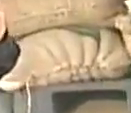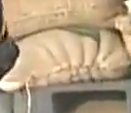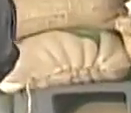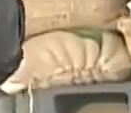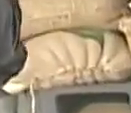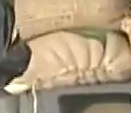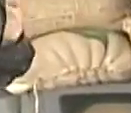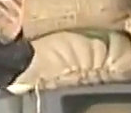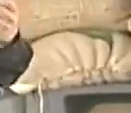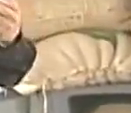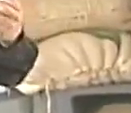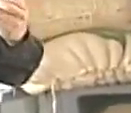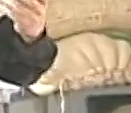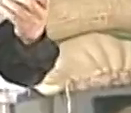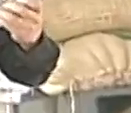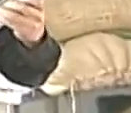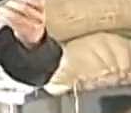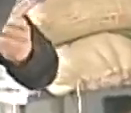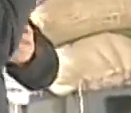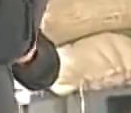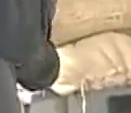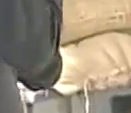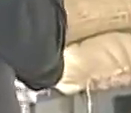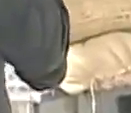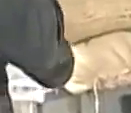toditos. Juntos podemos más. Arpa.